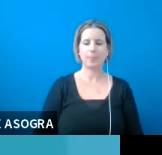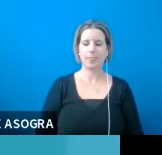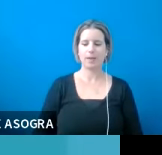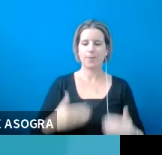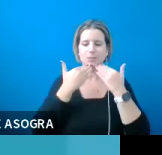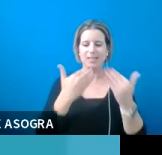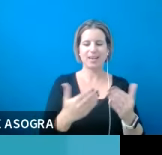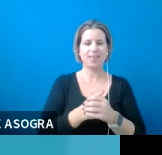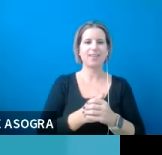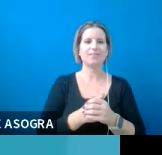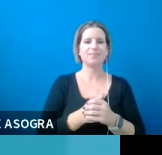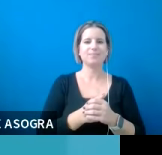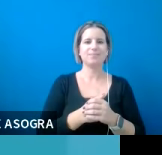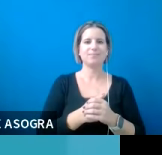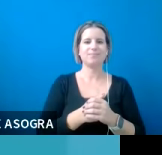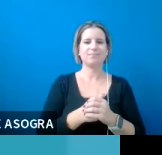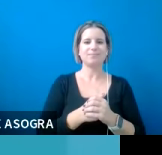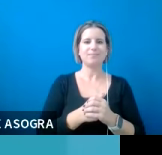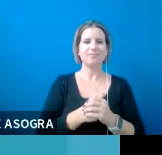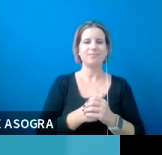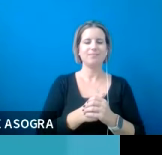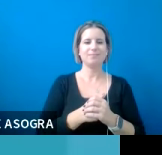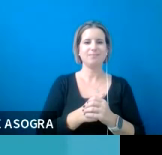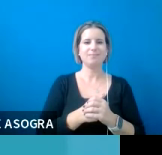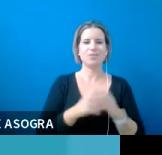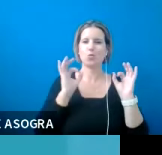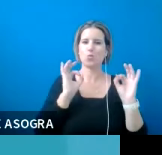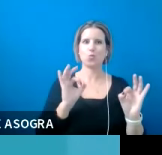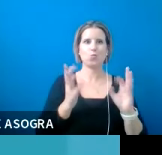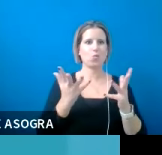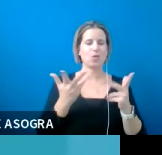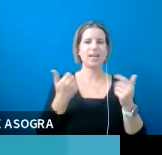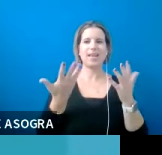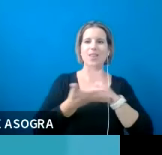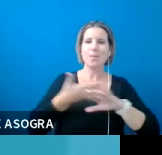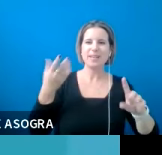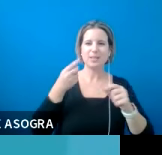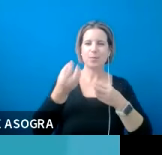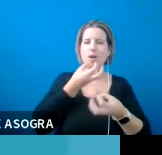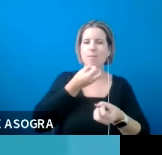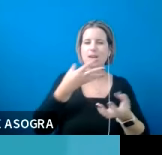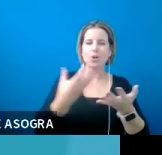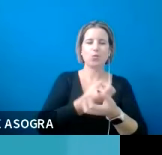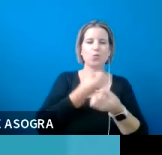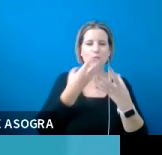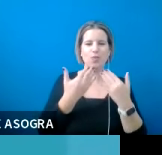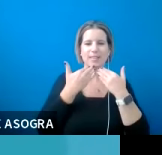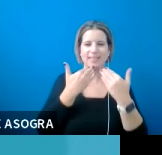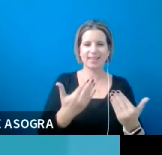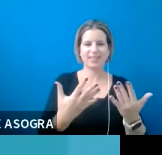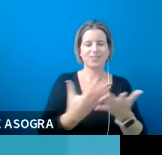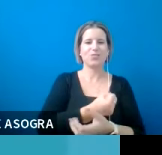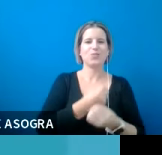muchísimas gracias Angélica vamos ha sido muy deprisa pero lo has contado tan bien que te lo agradezco